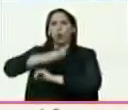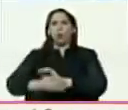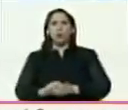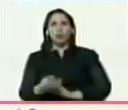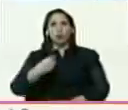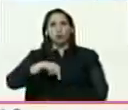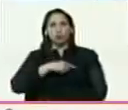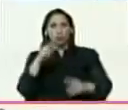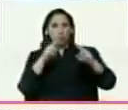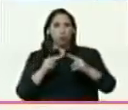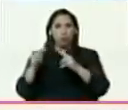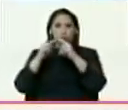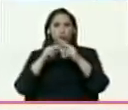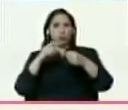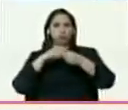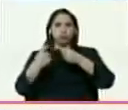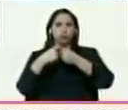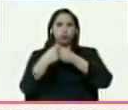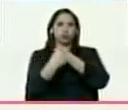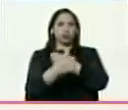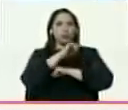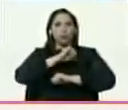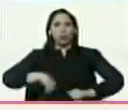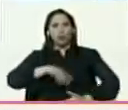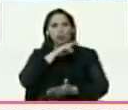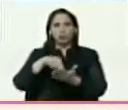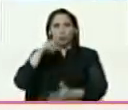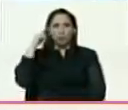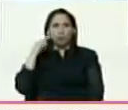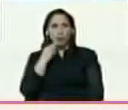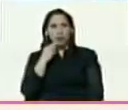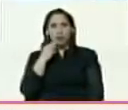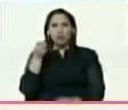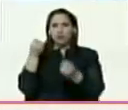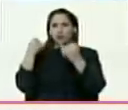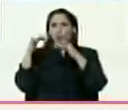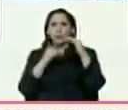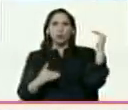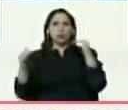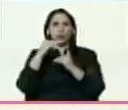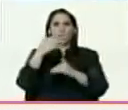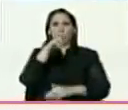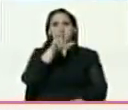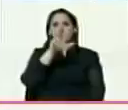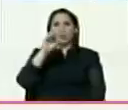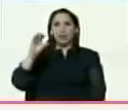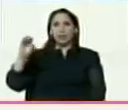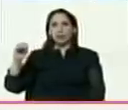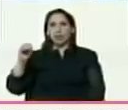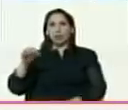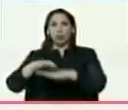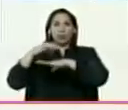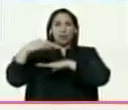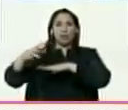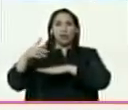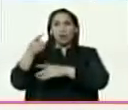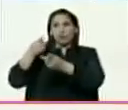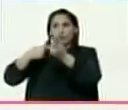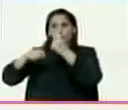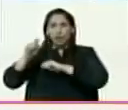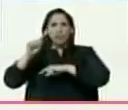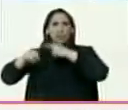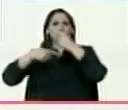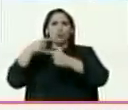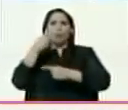de desertores de la fuerza armada nacional bolivariana en un número superior a 300 que los dejaron como bendigo luego que les